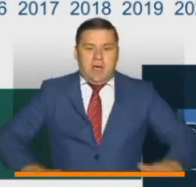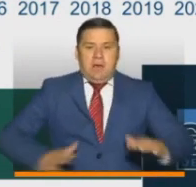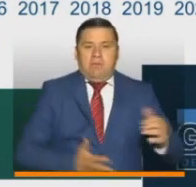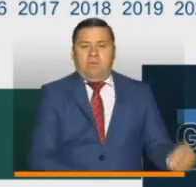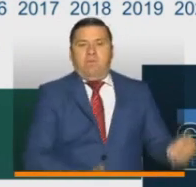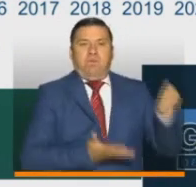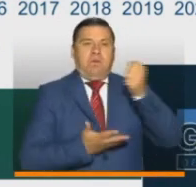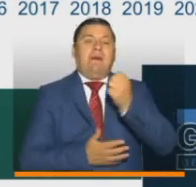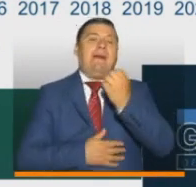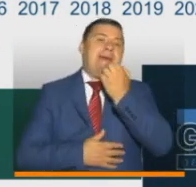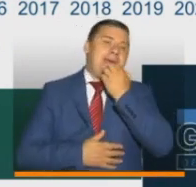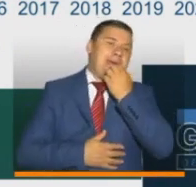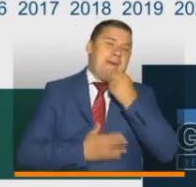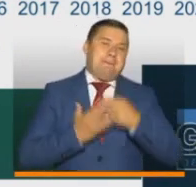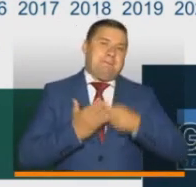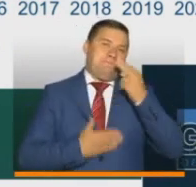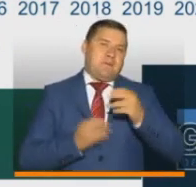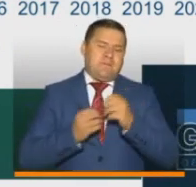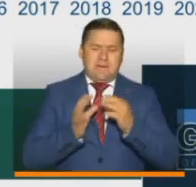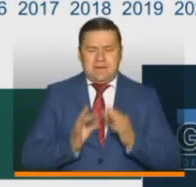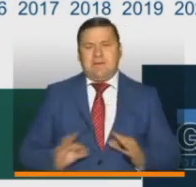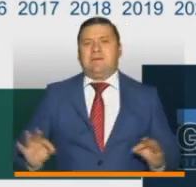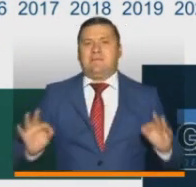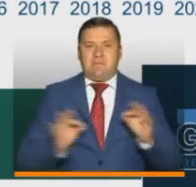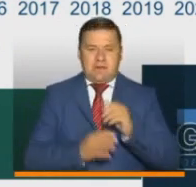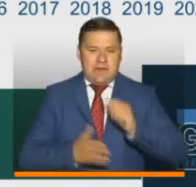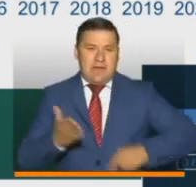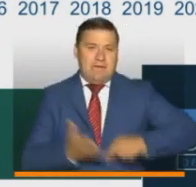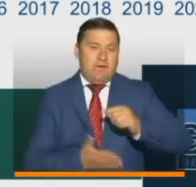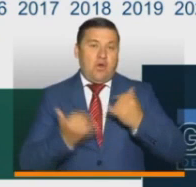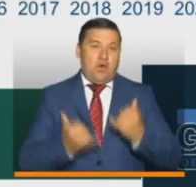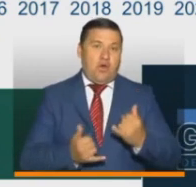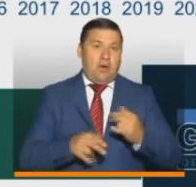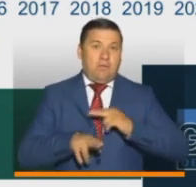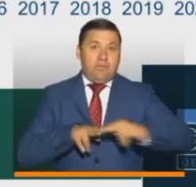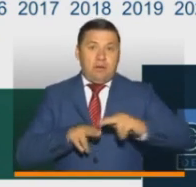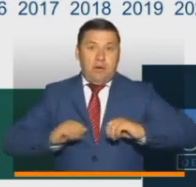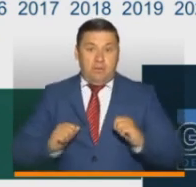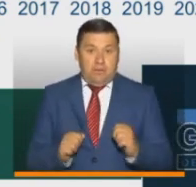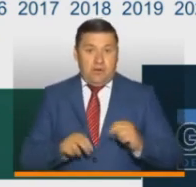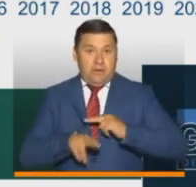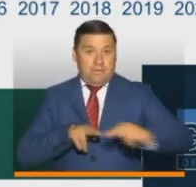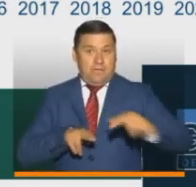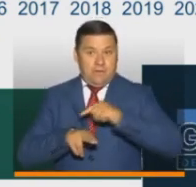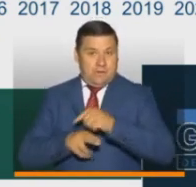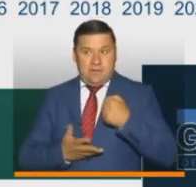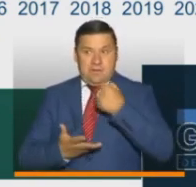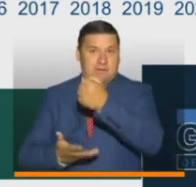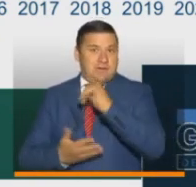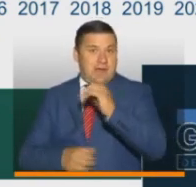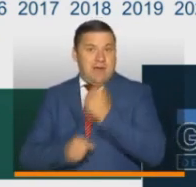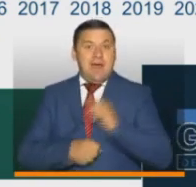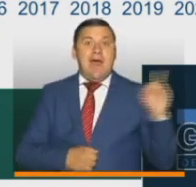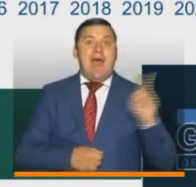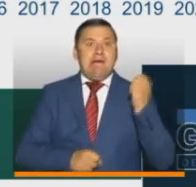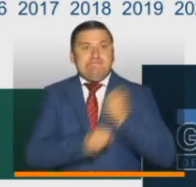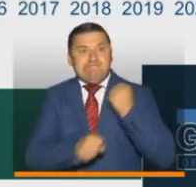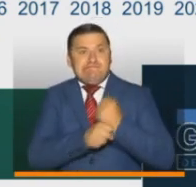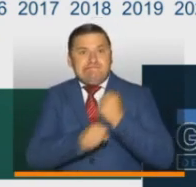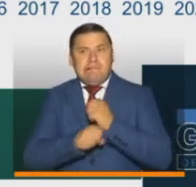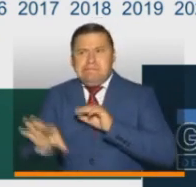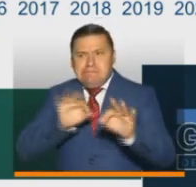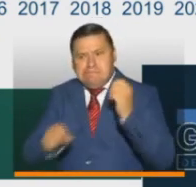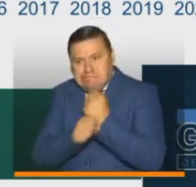por ejemplo, para proyectos tan importantes como el que se firmaba hoy del Metro de Bogotá. Tiene el espacio fiscal para que en los próximos años se